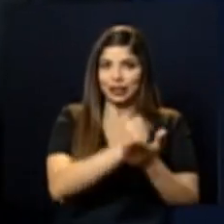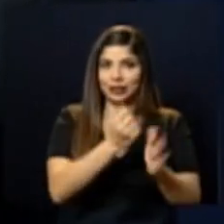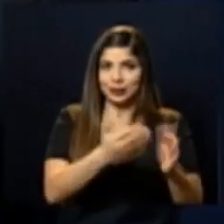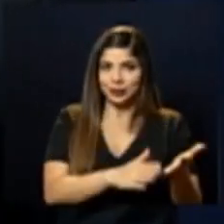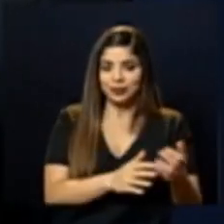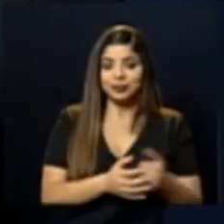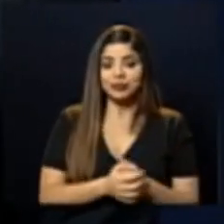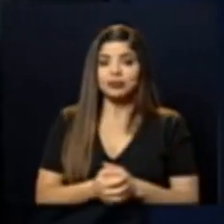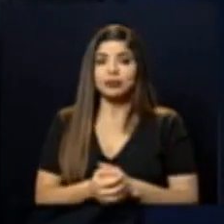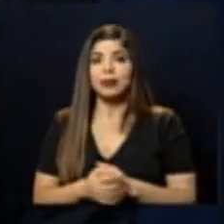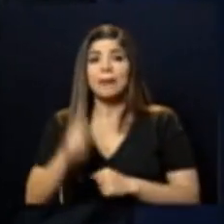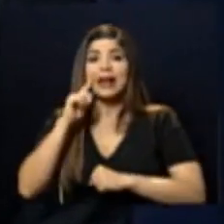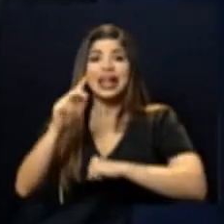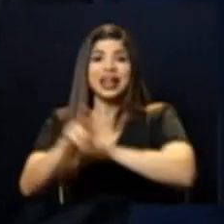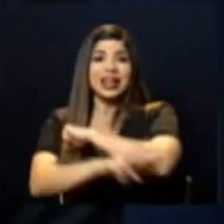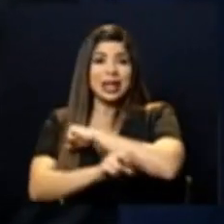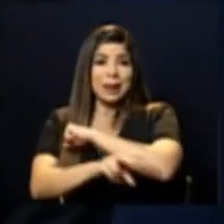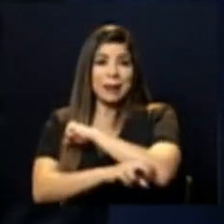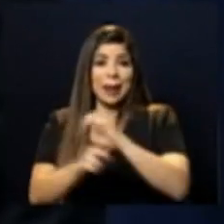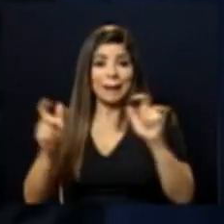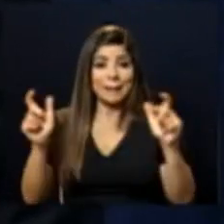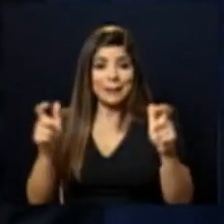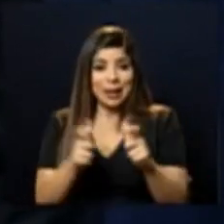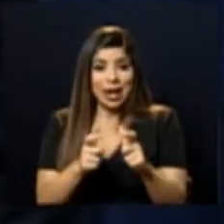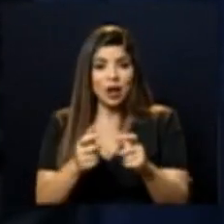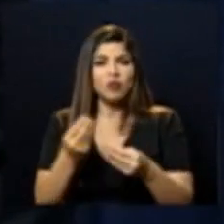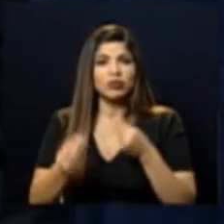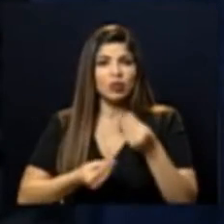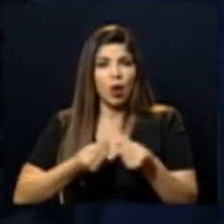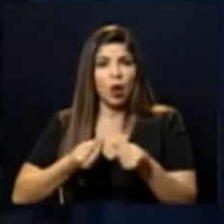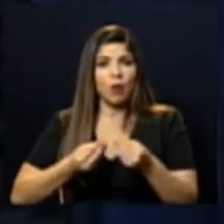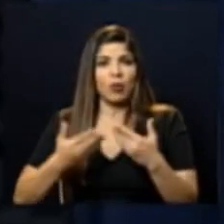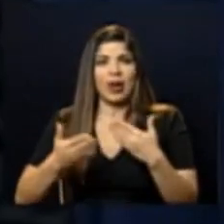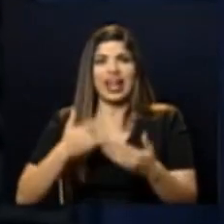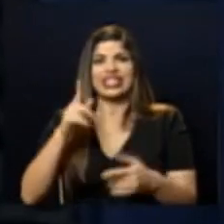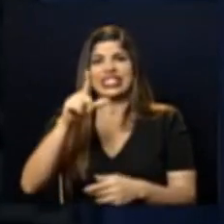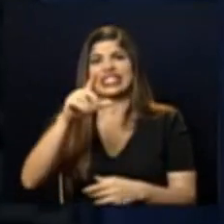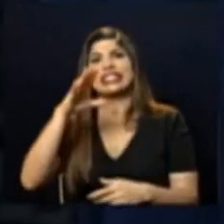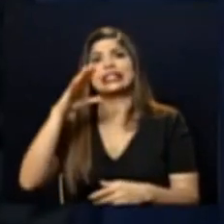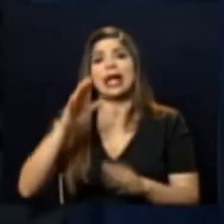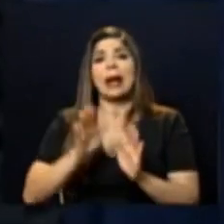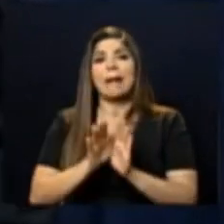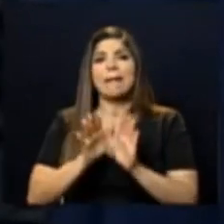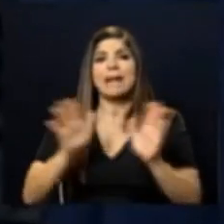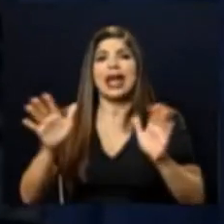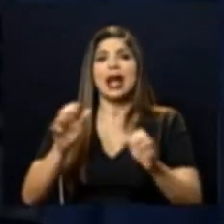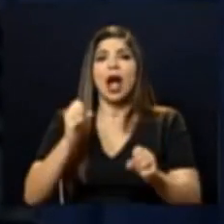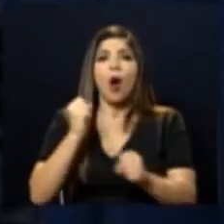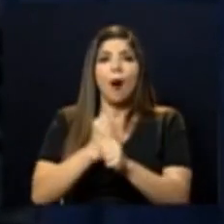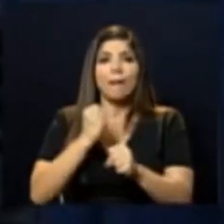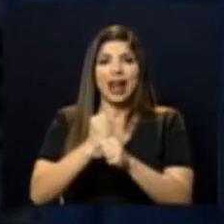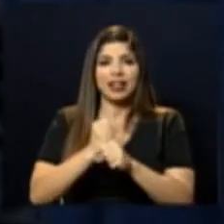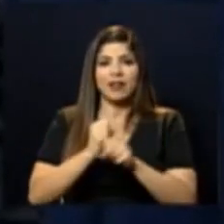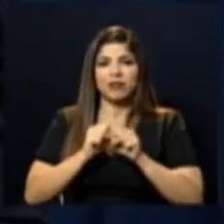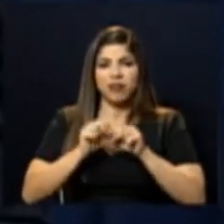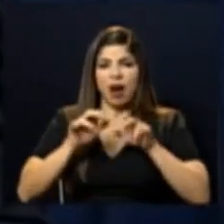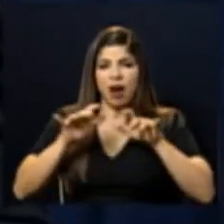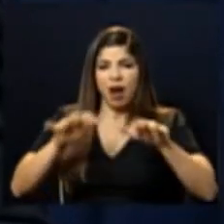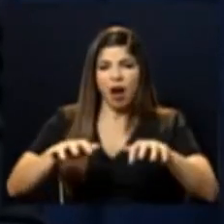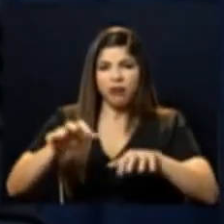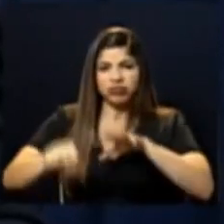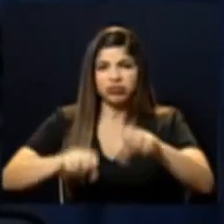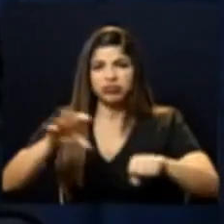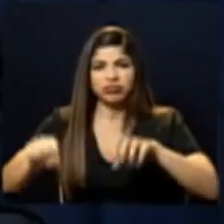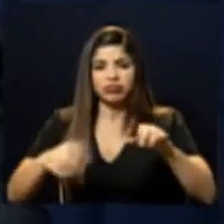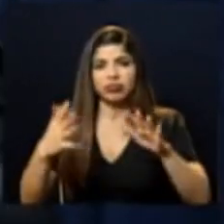Para reducir la criminalidad se han llevado adelante cerca de un centenar de mega operativos, un promedio de 2